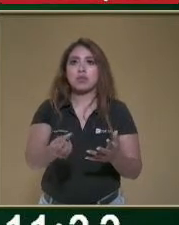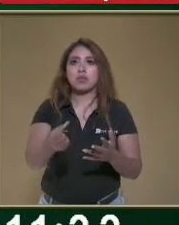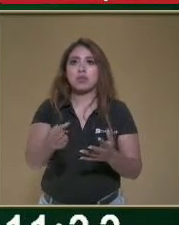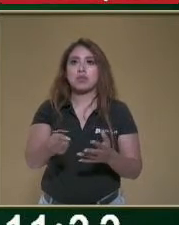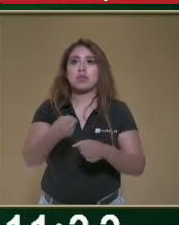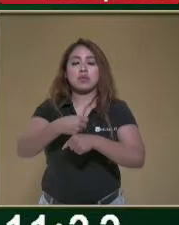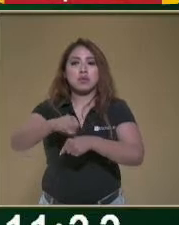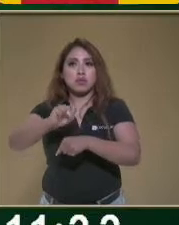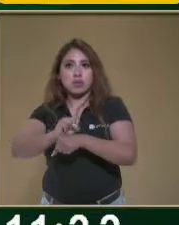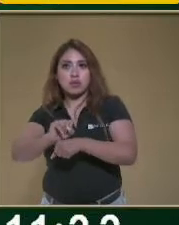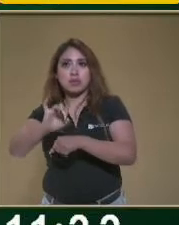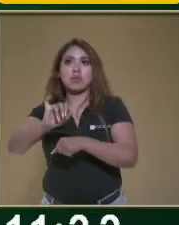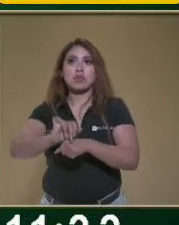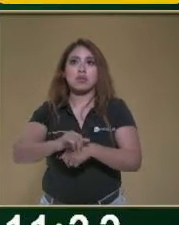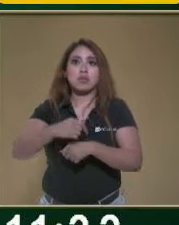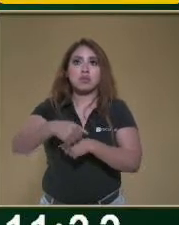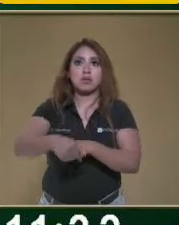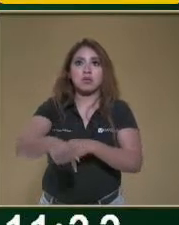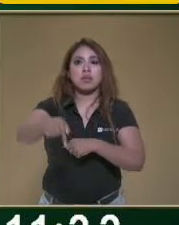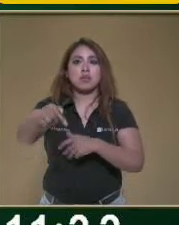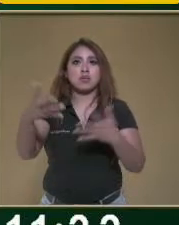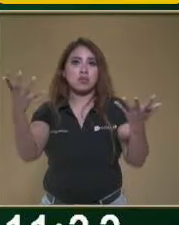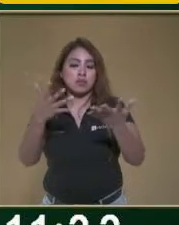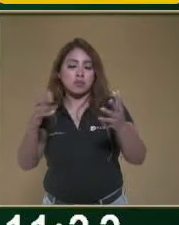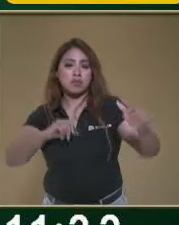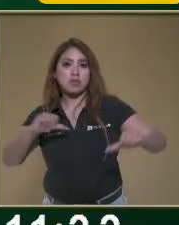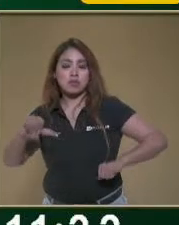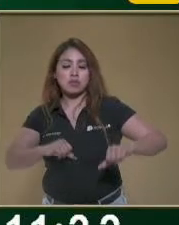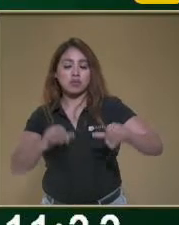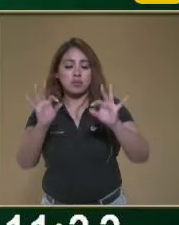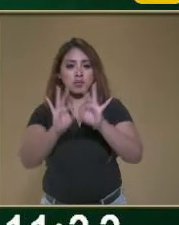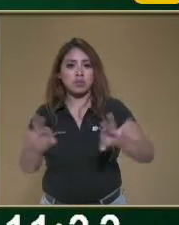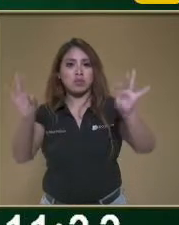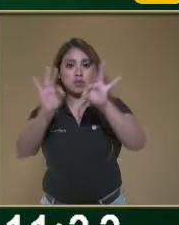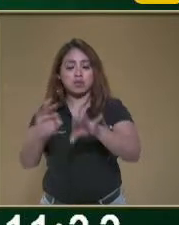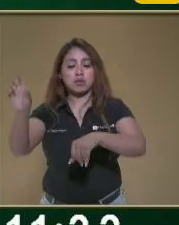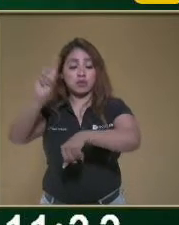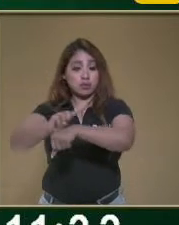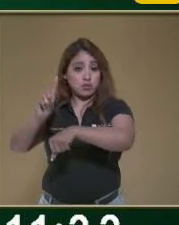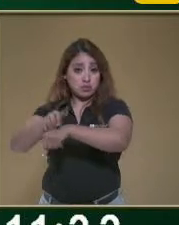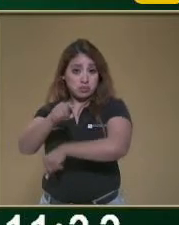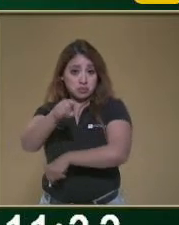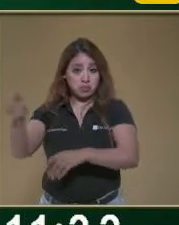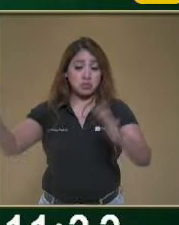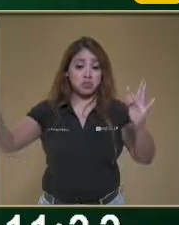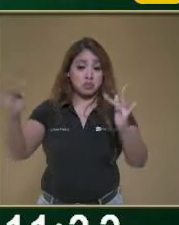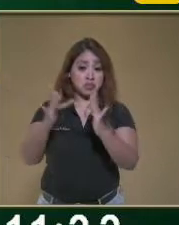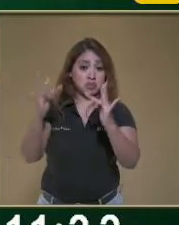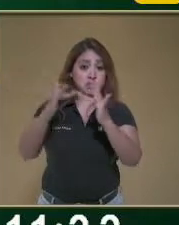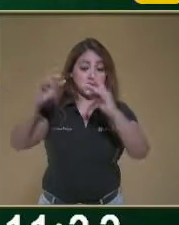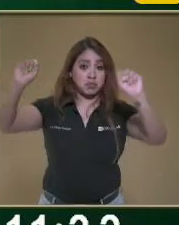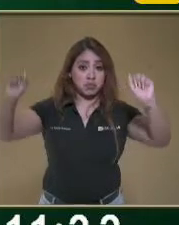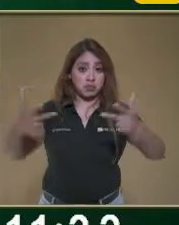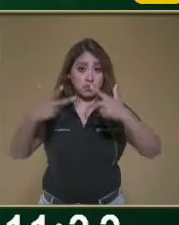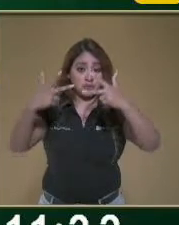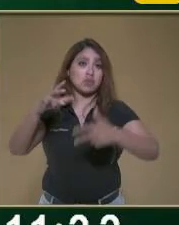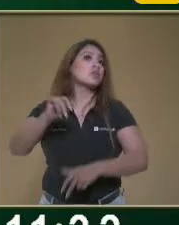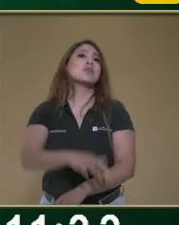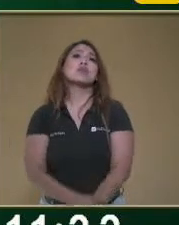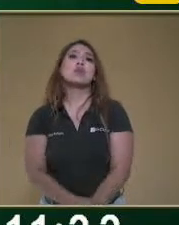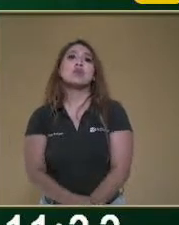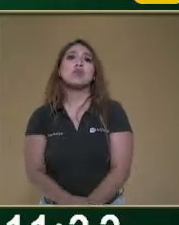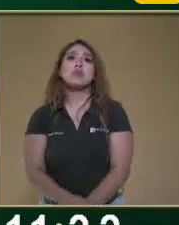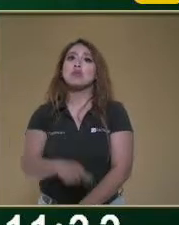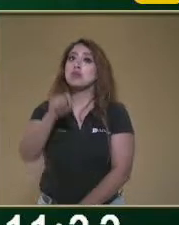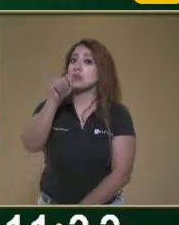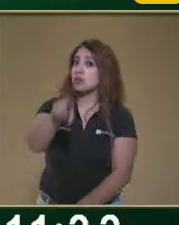tu familia y registrar las actividades importantes, incluso los días que tomas clases virtuales ahí en tu semanario. Y